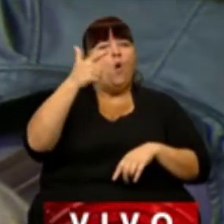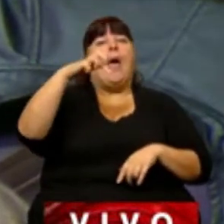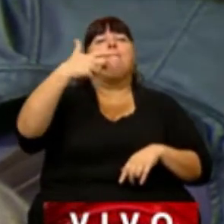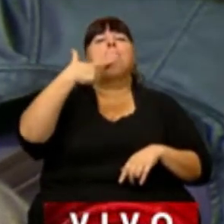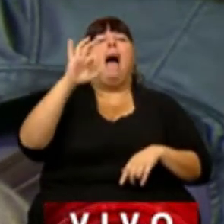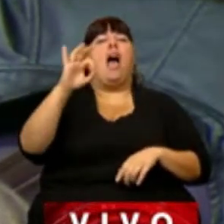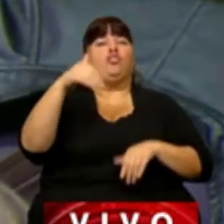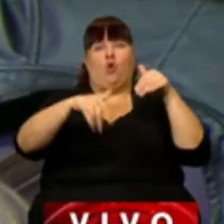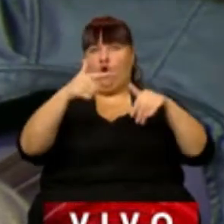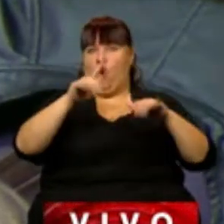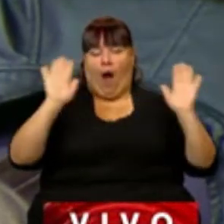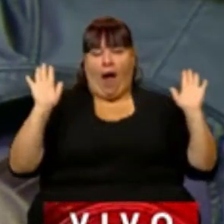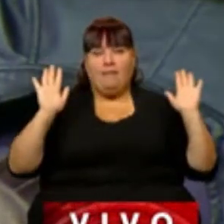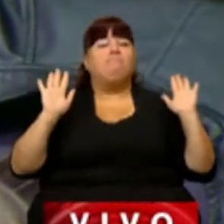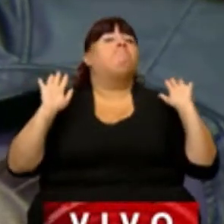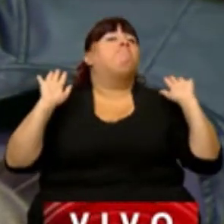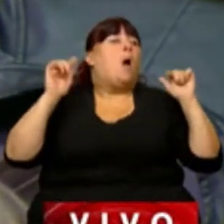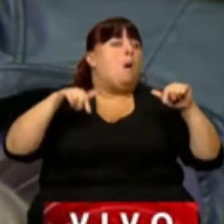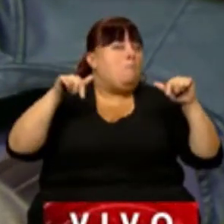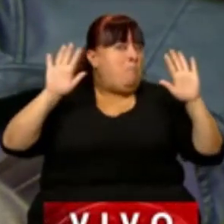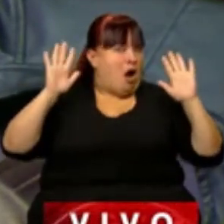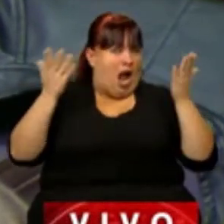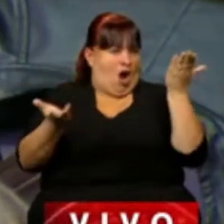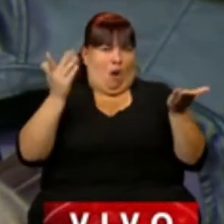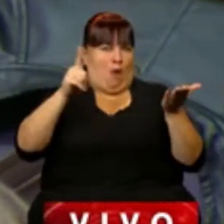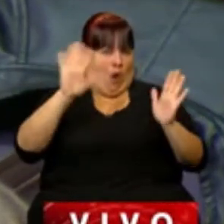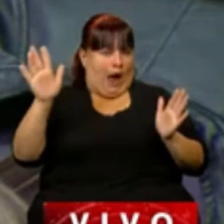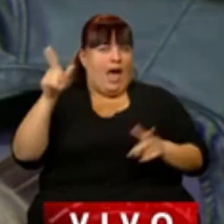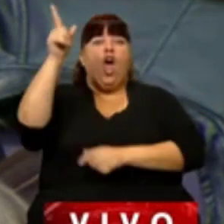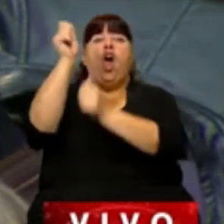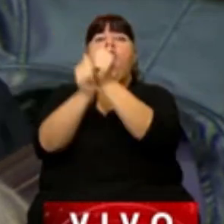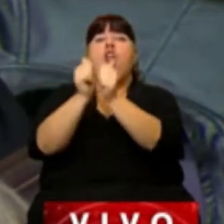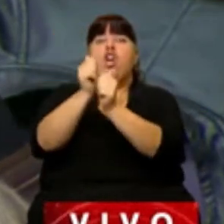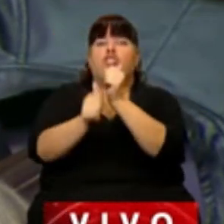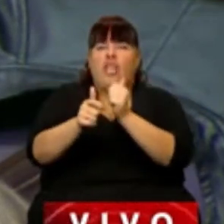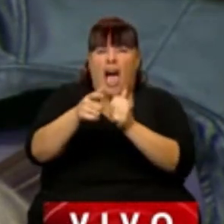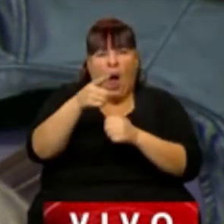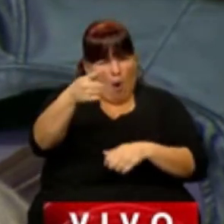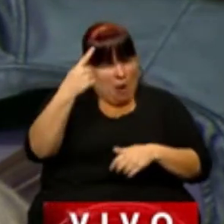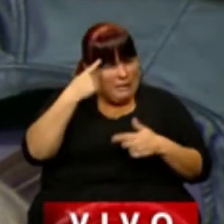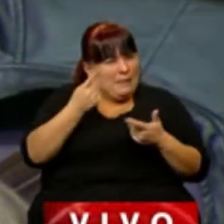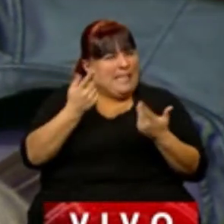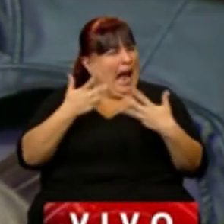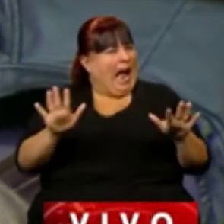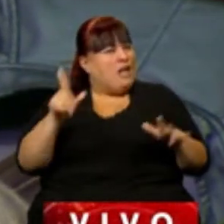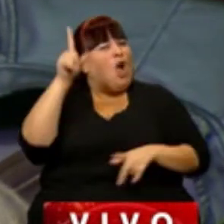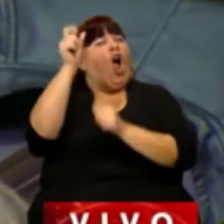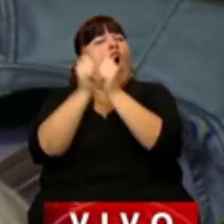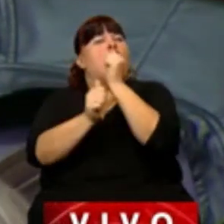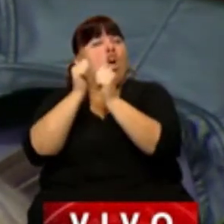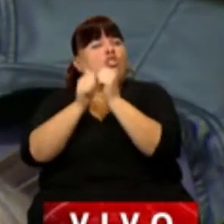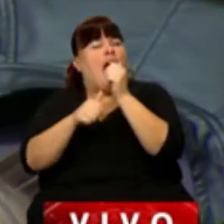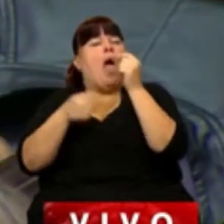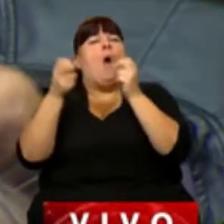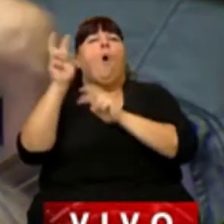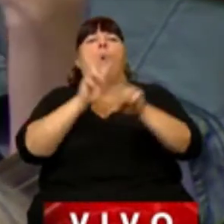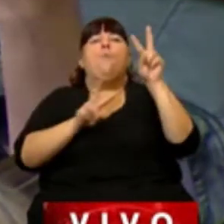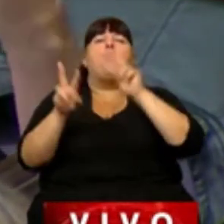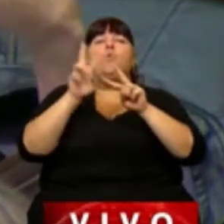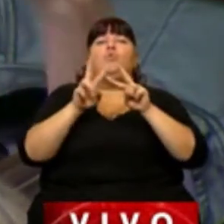paso, así que por ahora no es comparativo. Rosario, ¿les parece casualidad que en Rosario empezaron a